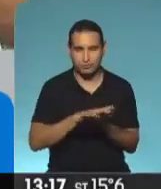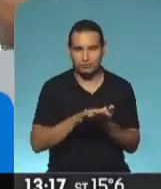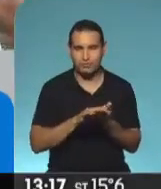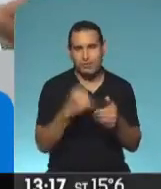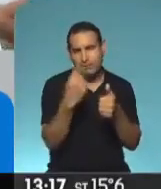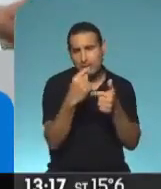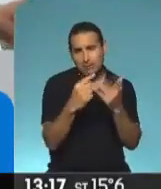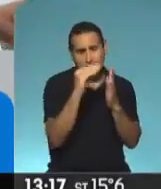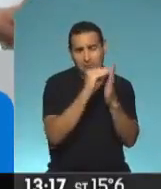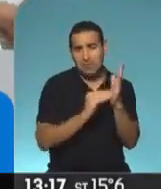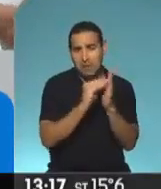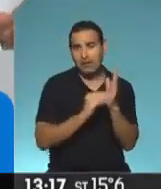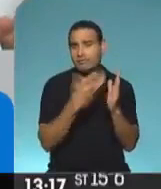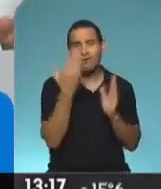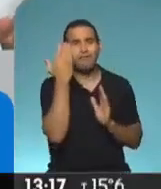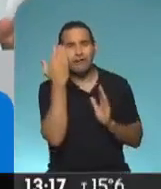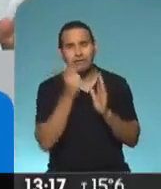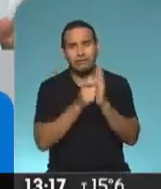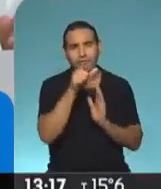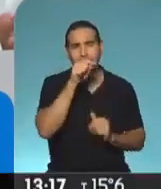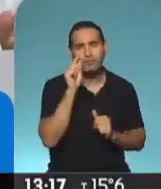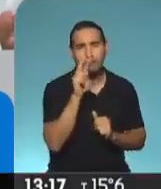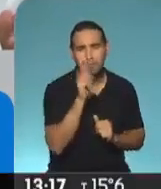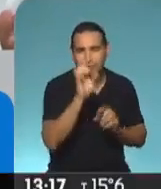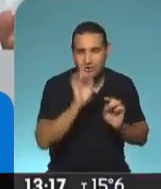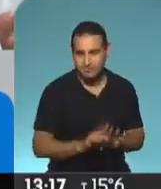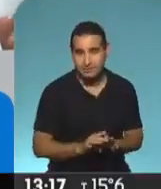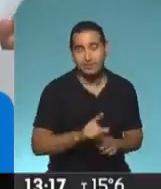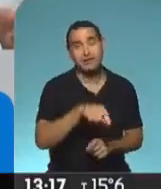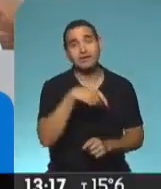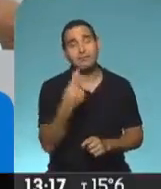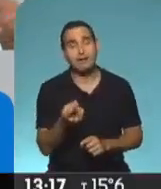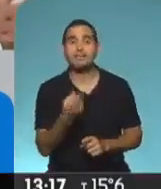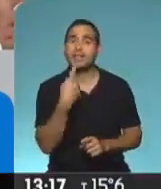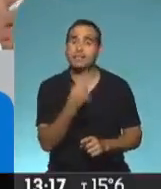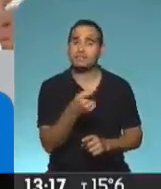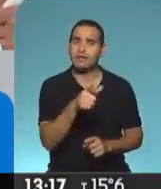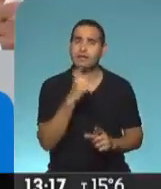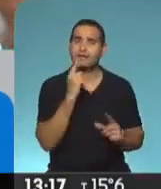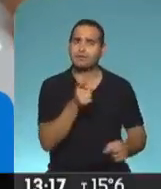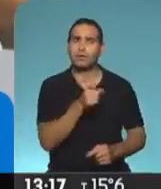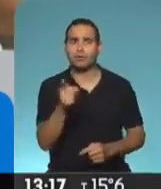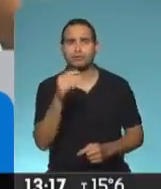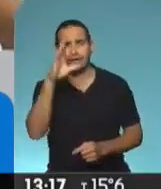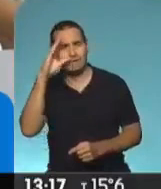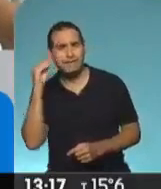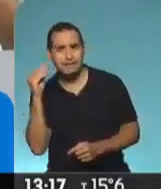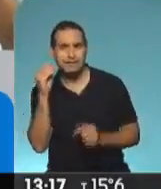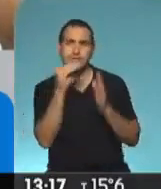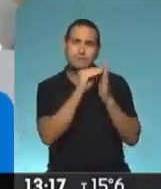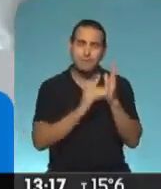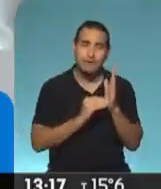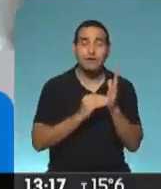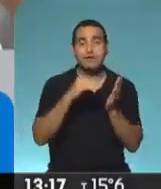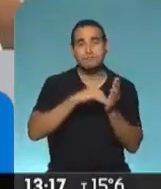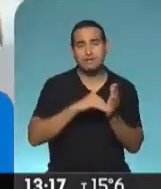basado en cuestiones de las redes sociales. También maneja una línea alineada con el gobierno, es muy crítico de la gestión de Cristina Kirchner, y para fundamentar